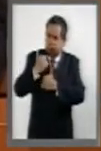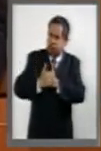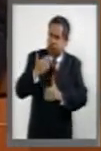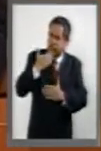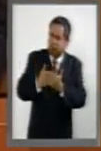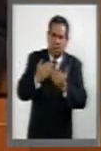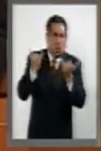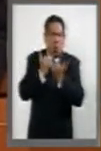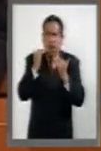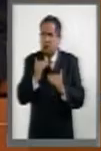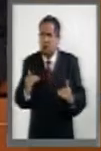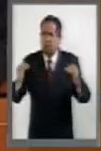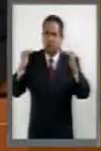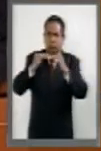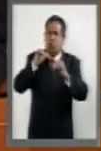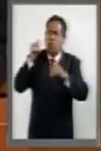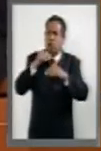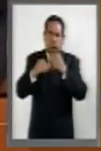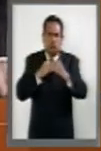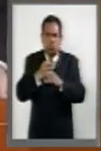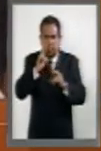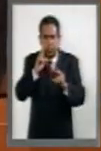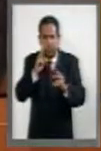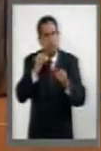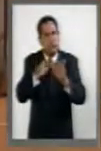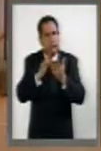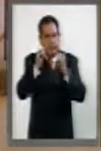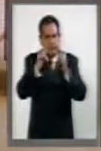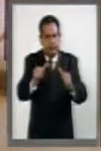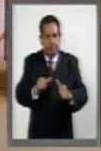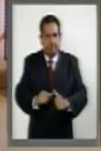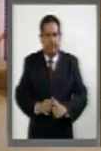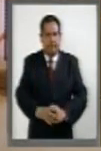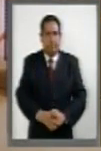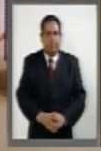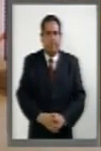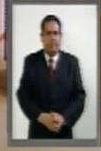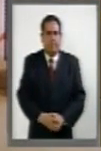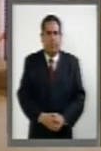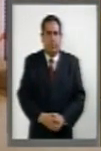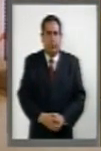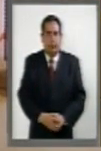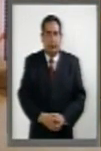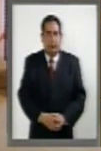estén a la altura de las expectativas de todos nosotros. Muchísimas gracias. El senador